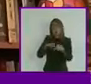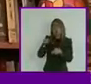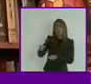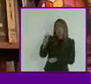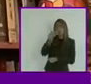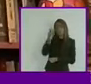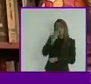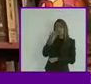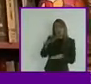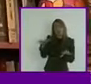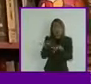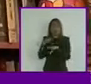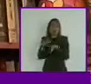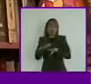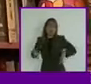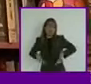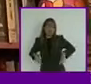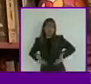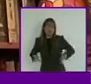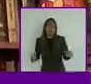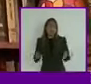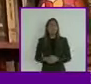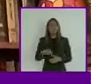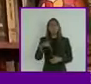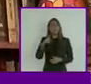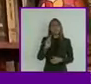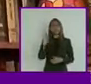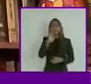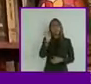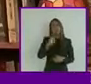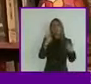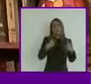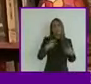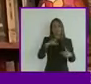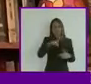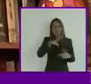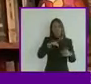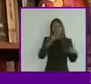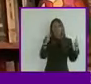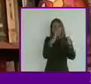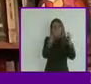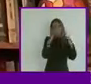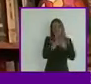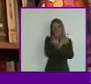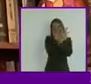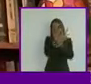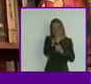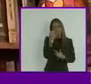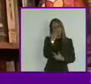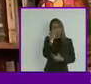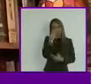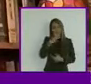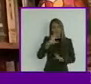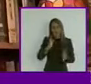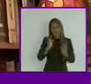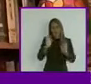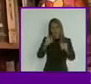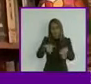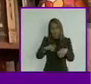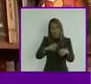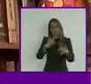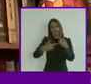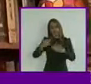por completo, aunque parece ser que por ahí tengo personas conectadas que ya están propiamente en la escuela. Y los centros educativos, desde